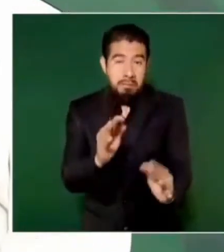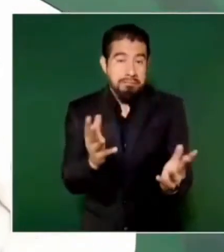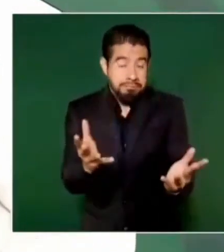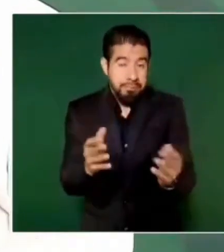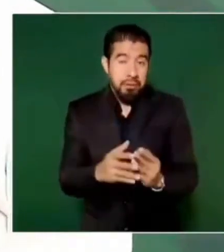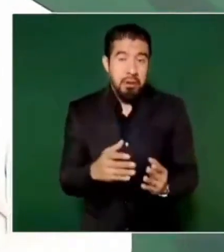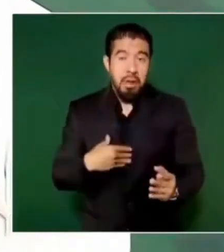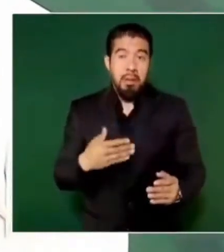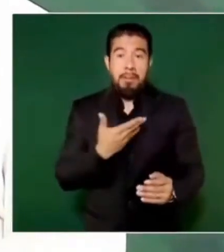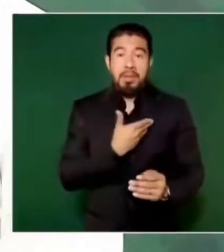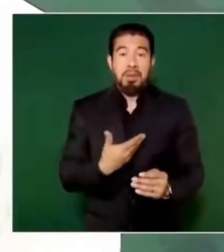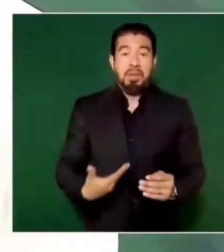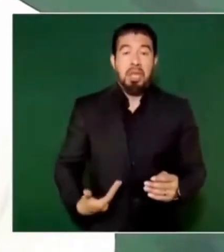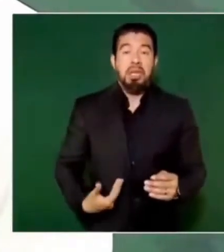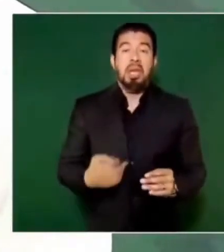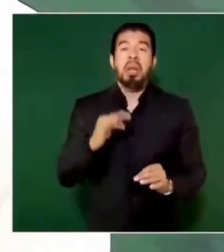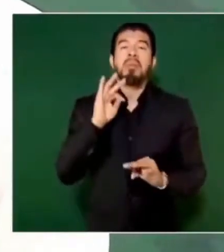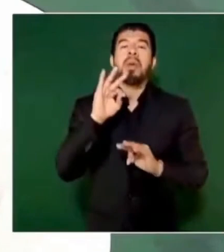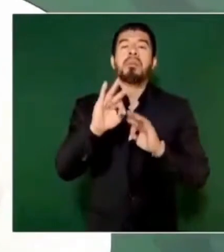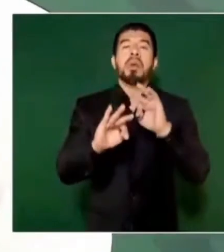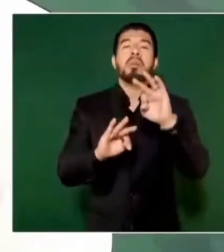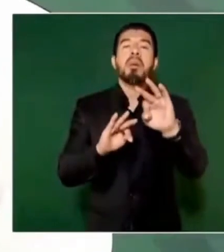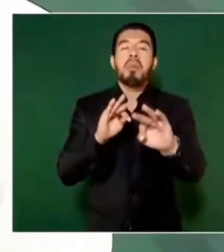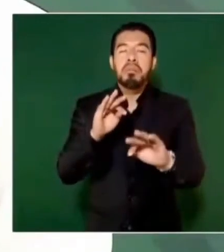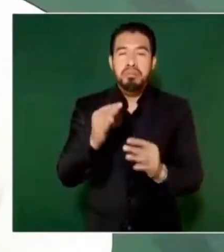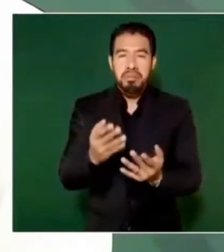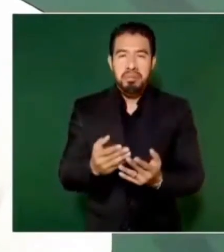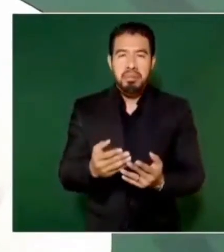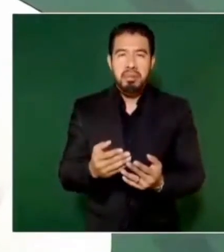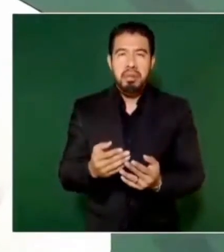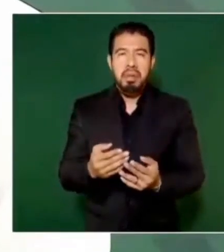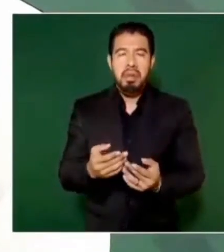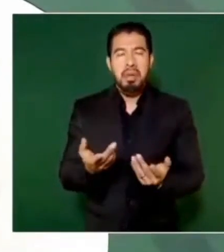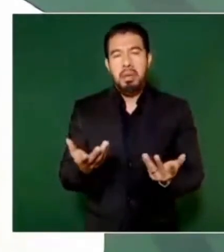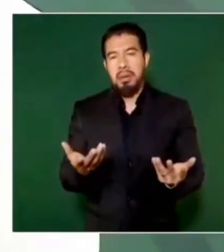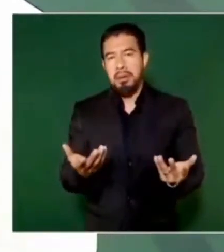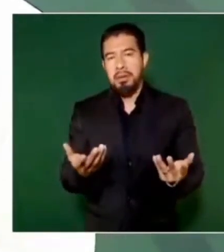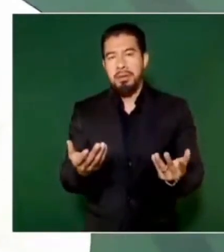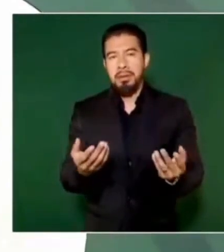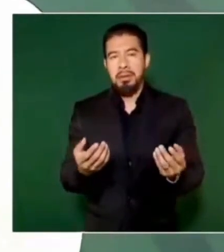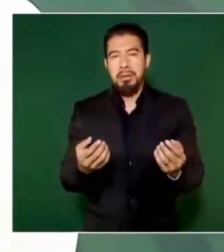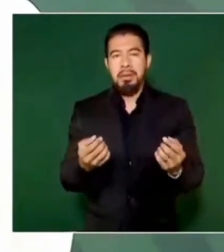presidente y se le echaba la culpa a sus